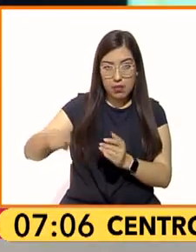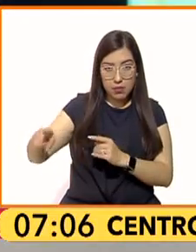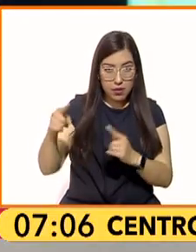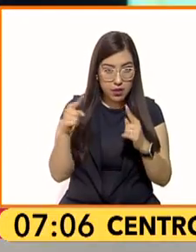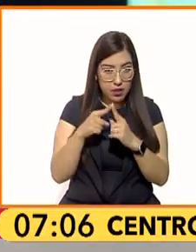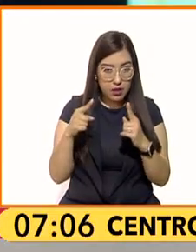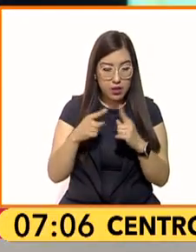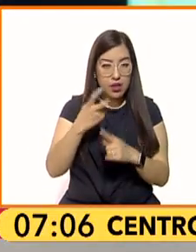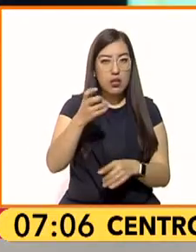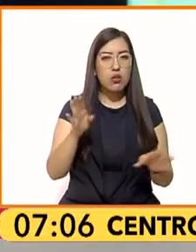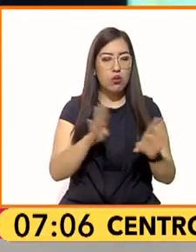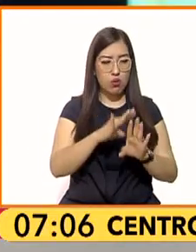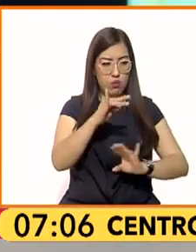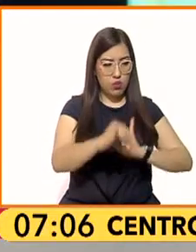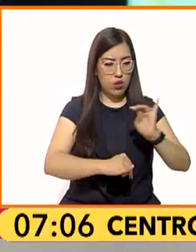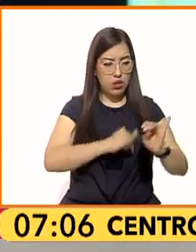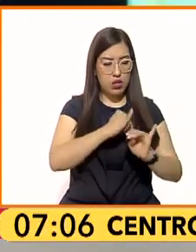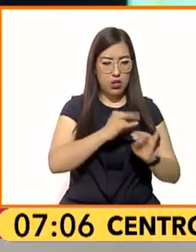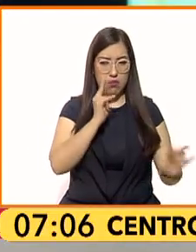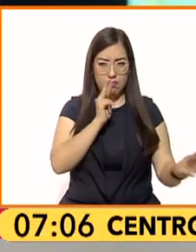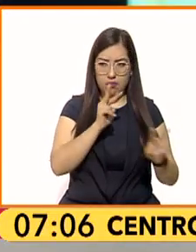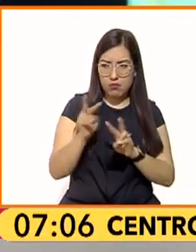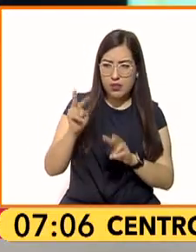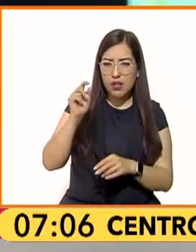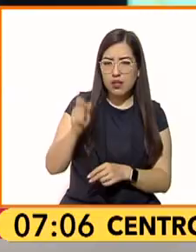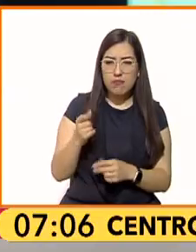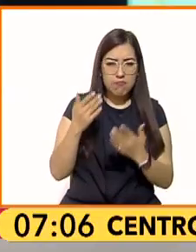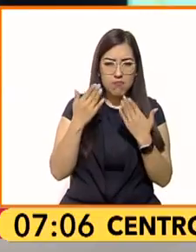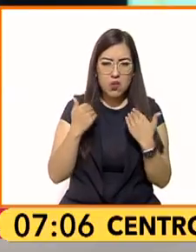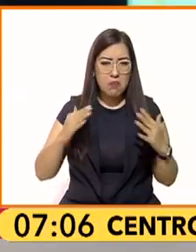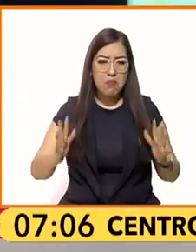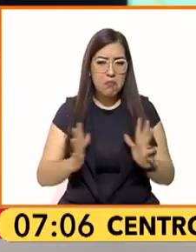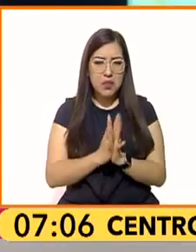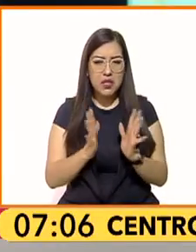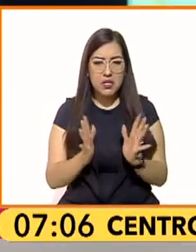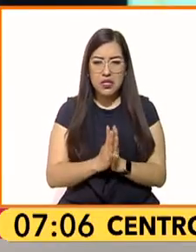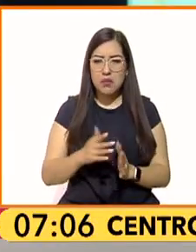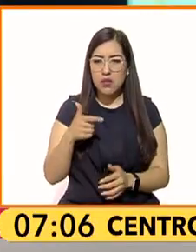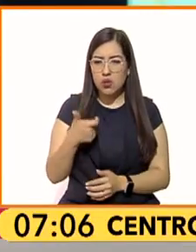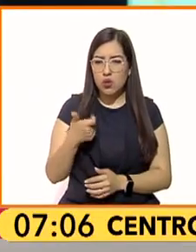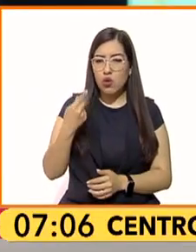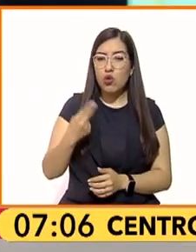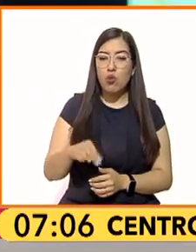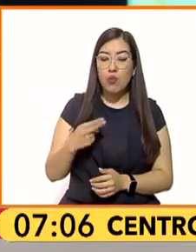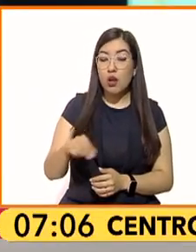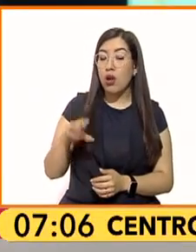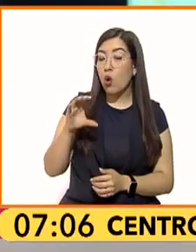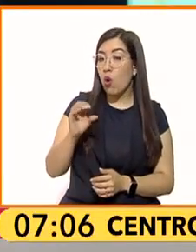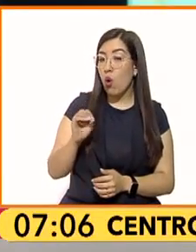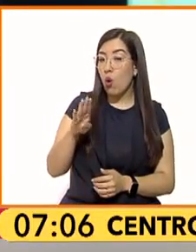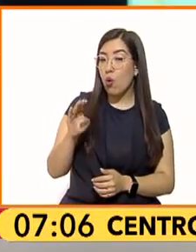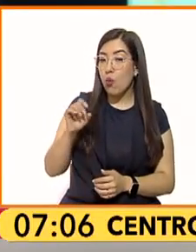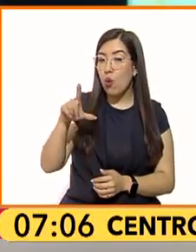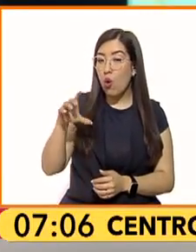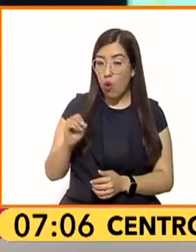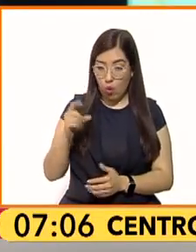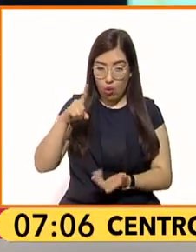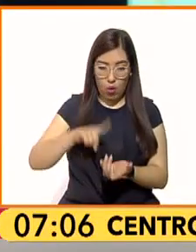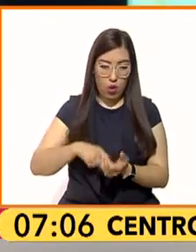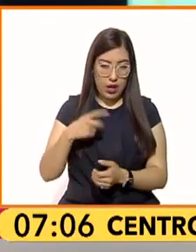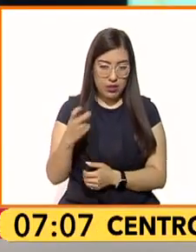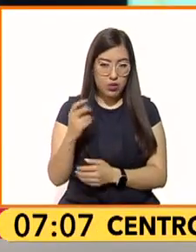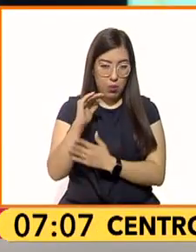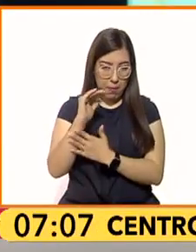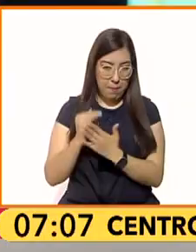nivel internacional. Hay menos participación económica en lo que se llama el óbolo O sea, hay una reducción importante. Hay